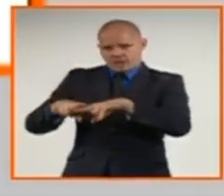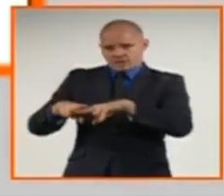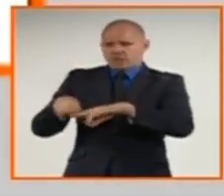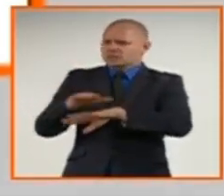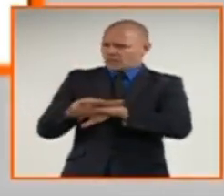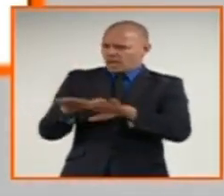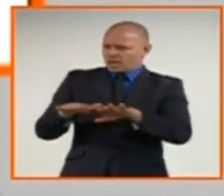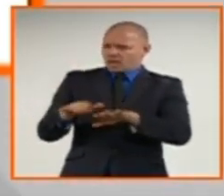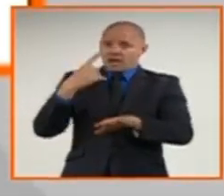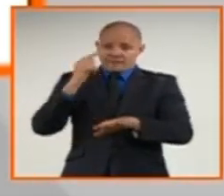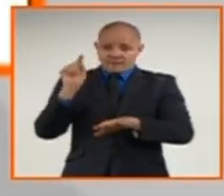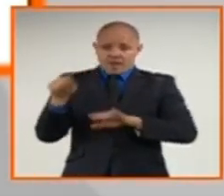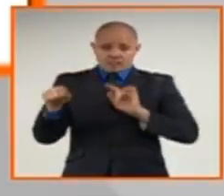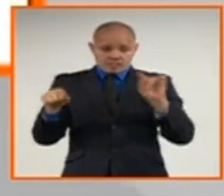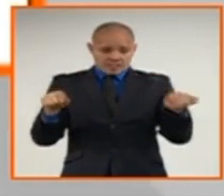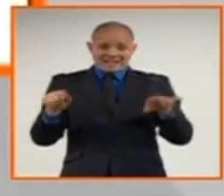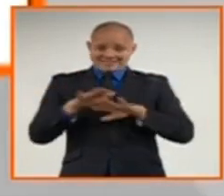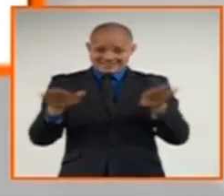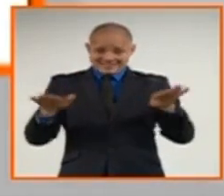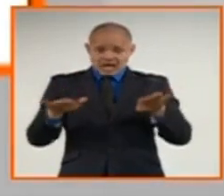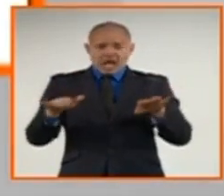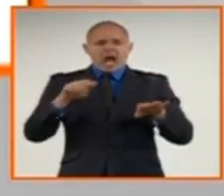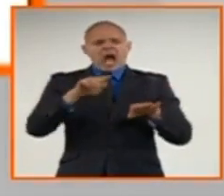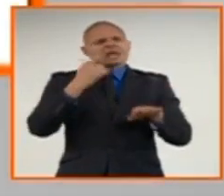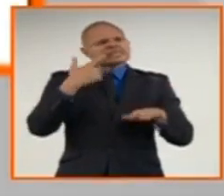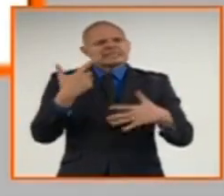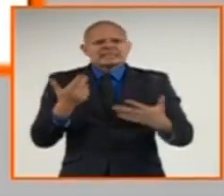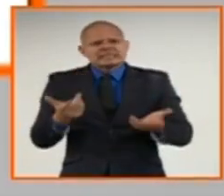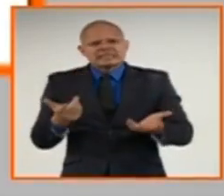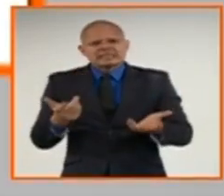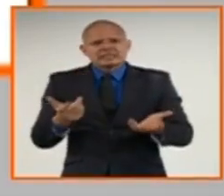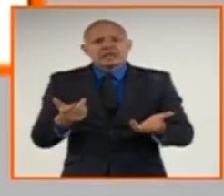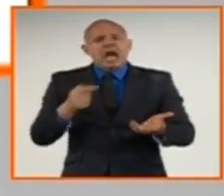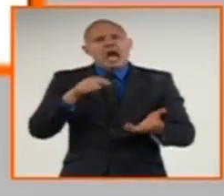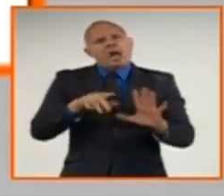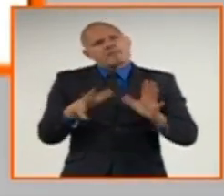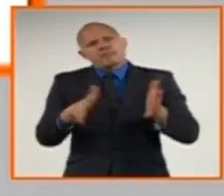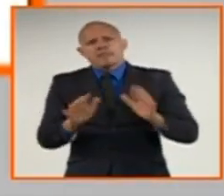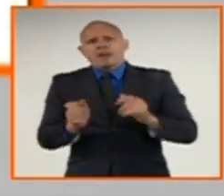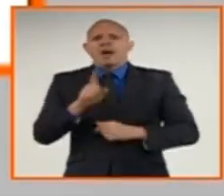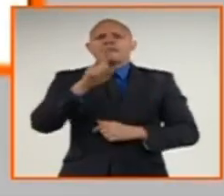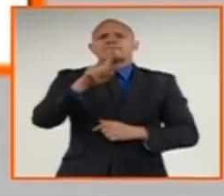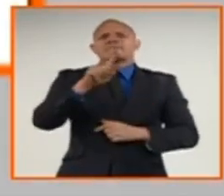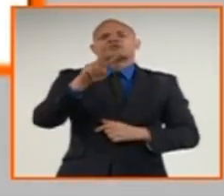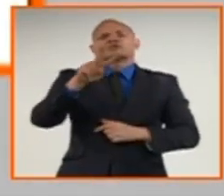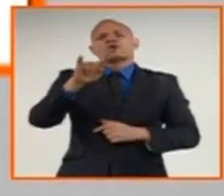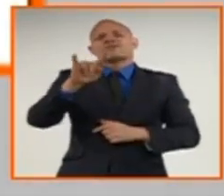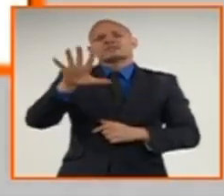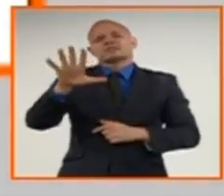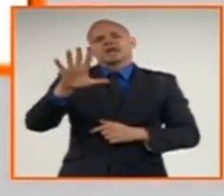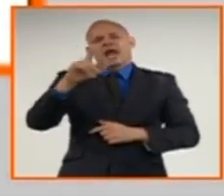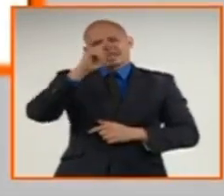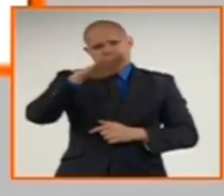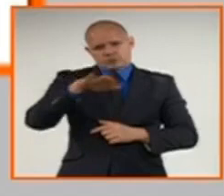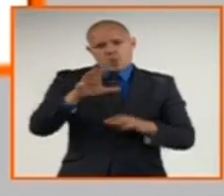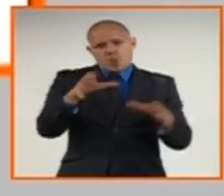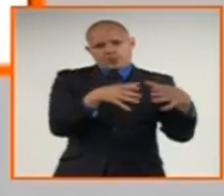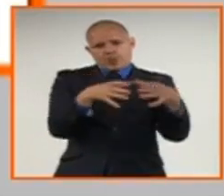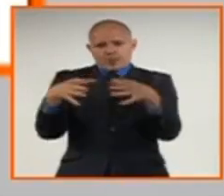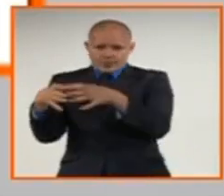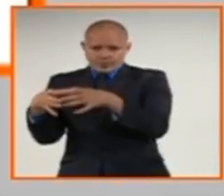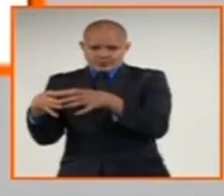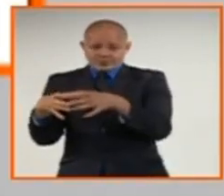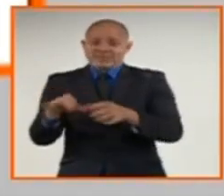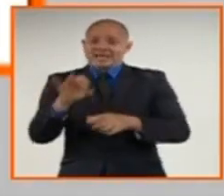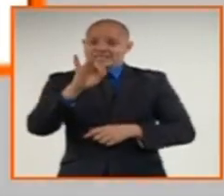entre los dos estudios, nosotros en ensayos clínicos pediátricos hemos incluido 1.295 niños, de los cuales